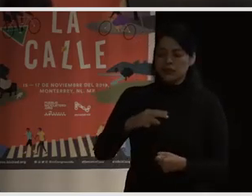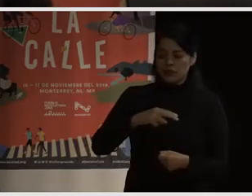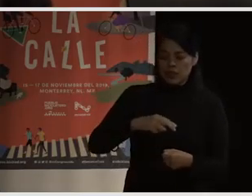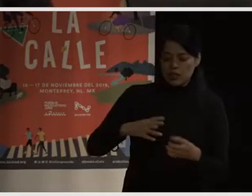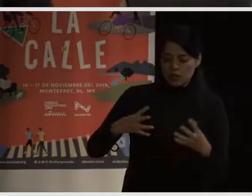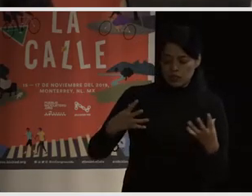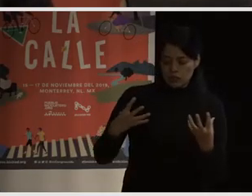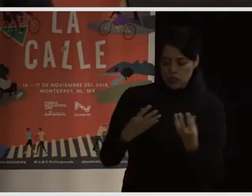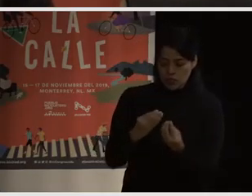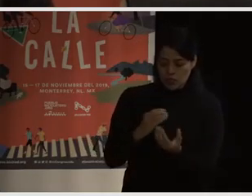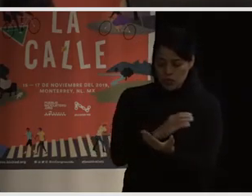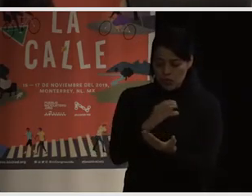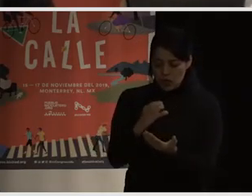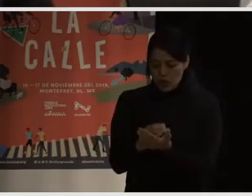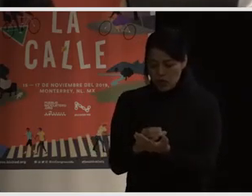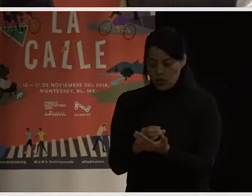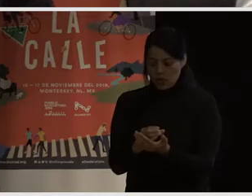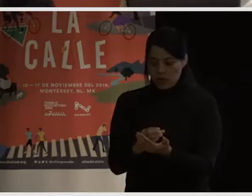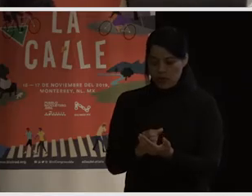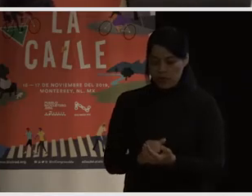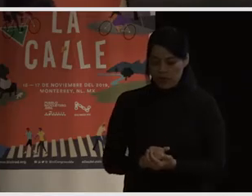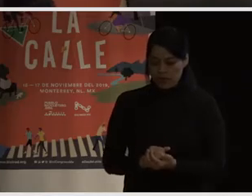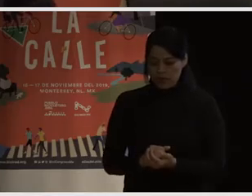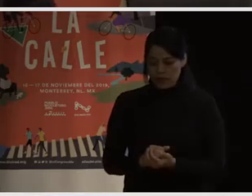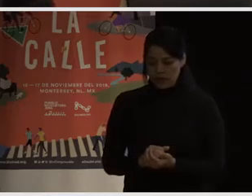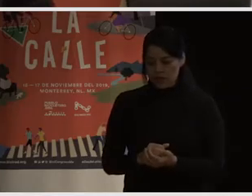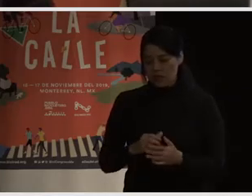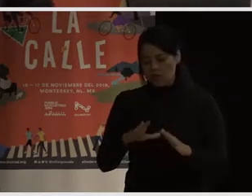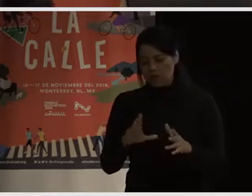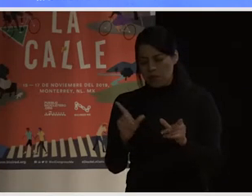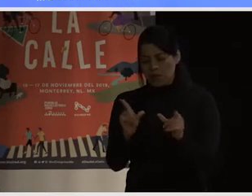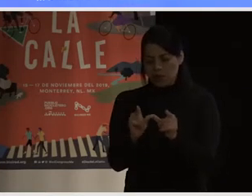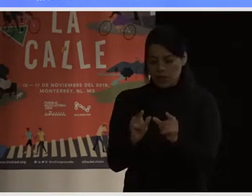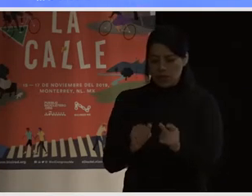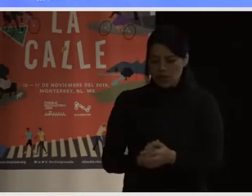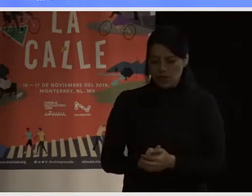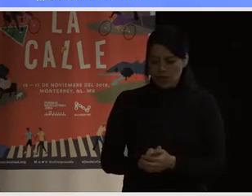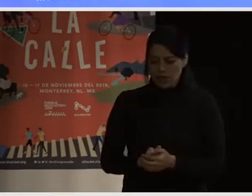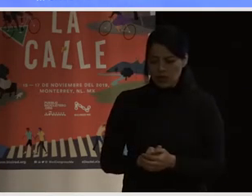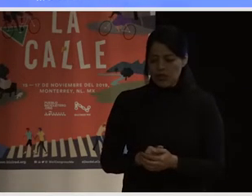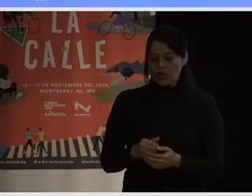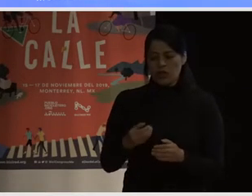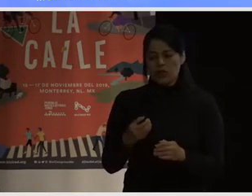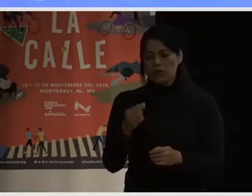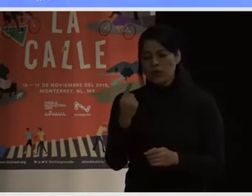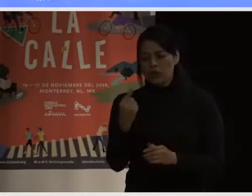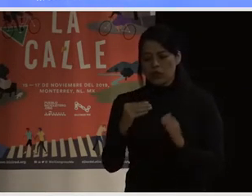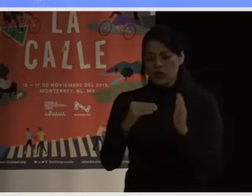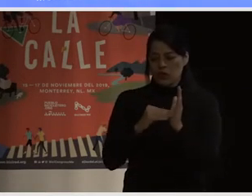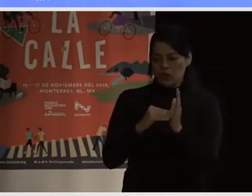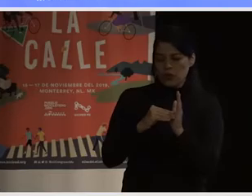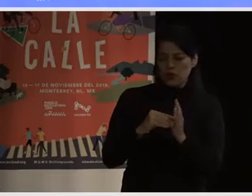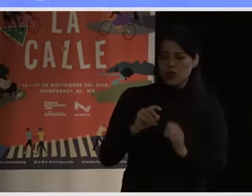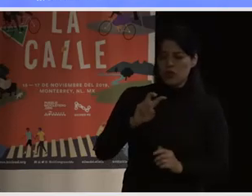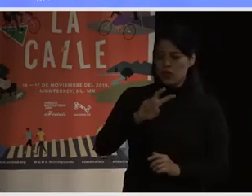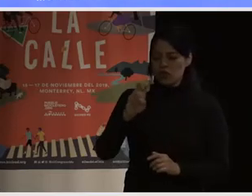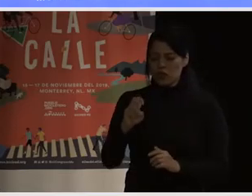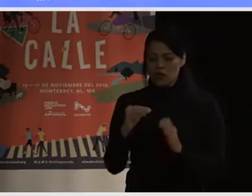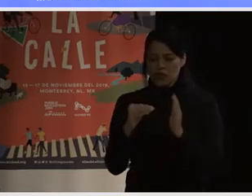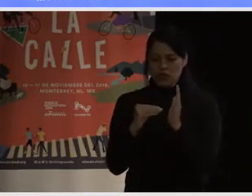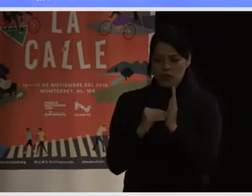es una zona metropolitana pues mediana pequeña somos 1.200.000 en total un millón